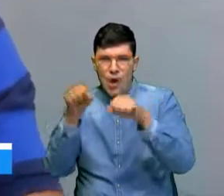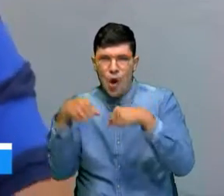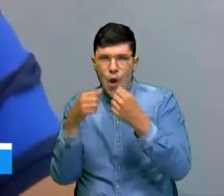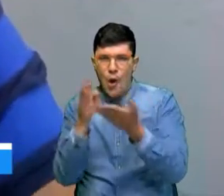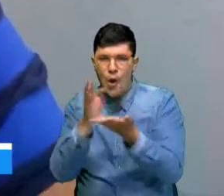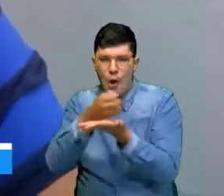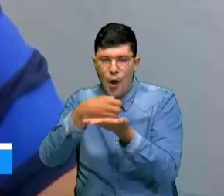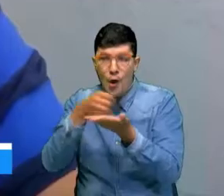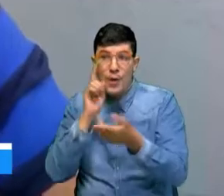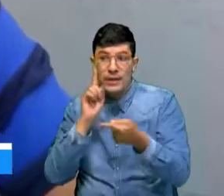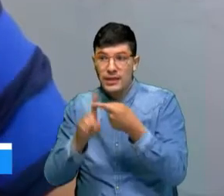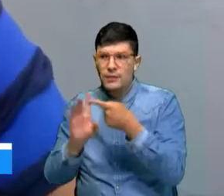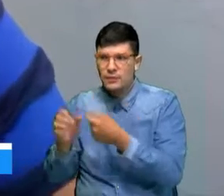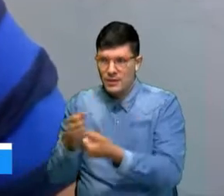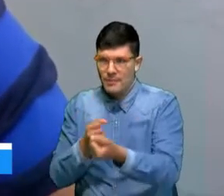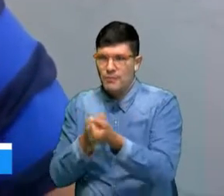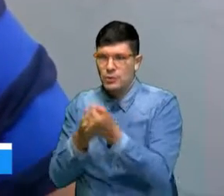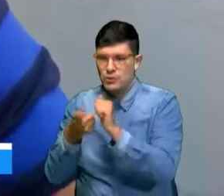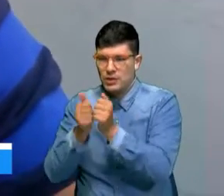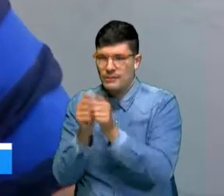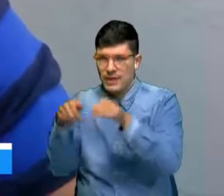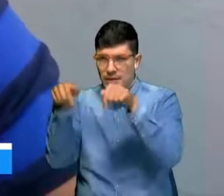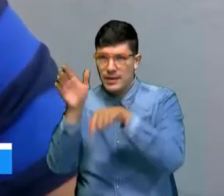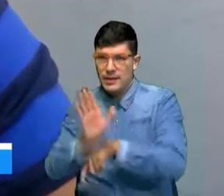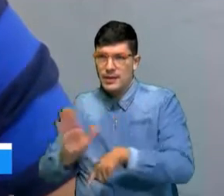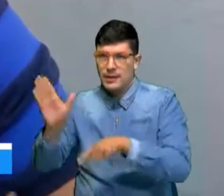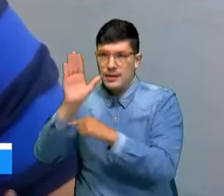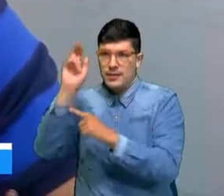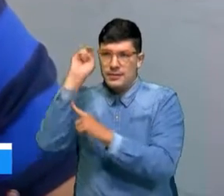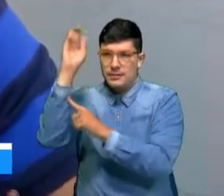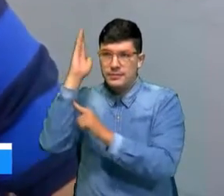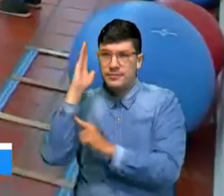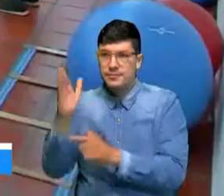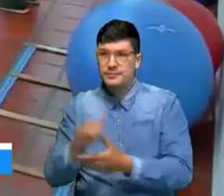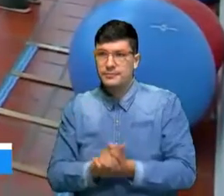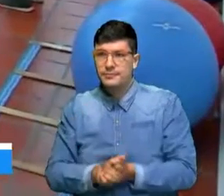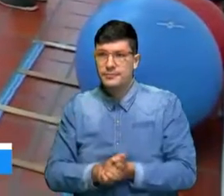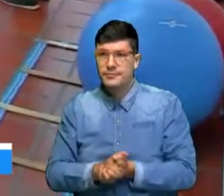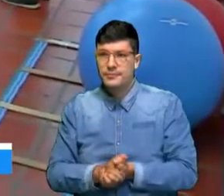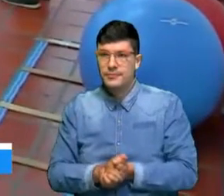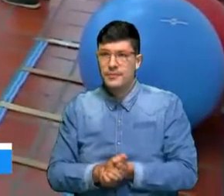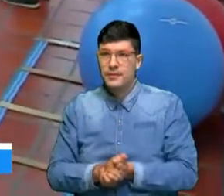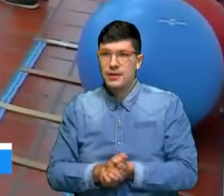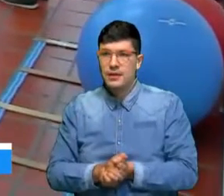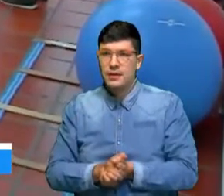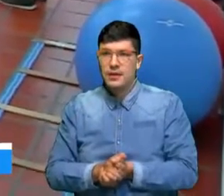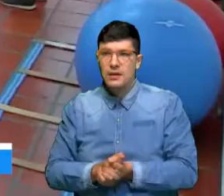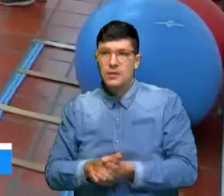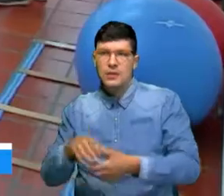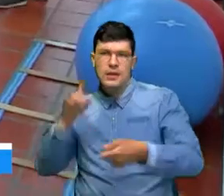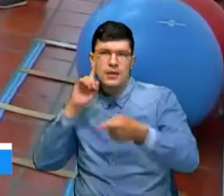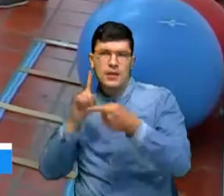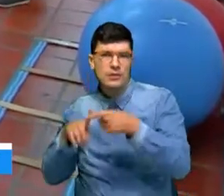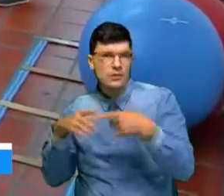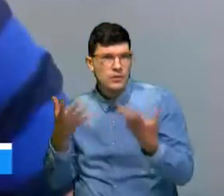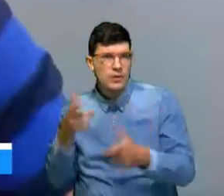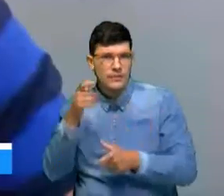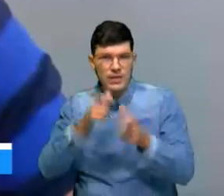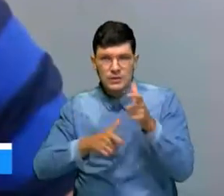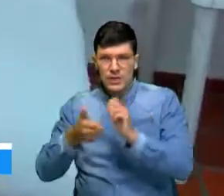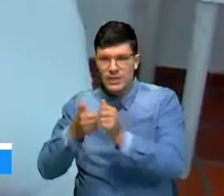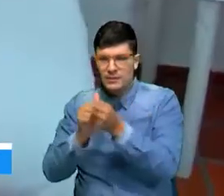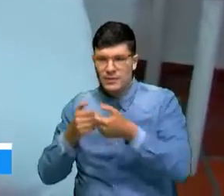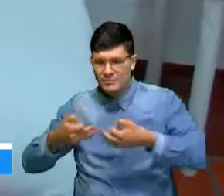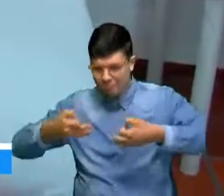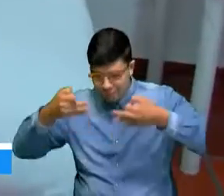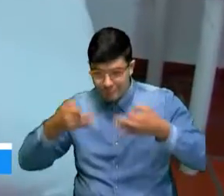pro del deporte de norte de santander y poner nuestro granito de arena para que los deportistas estén en óptimas condiciones